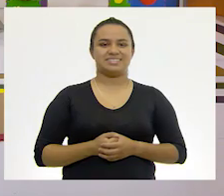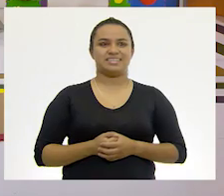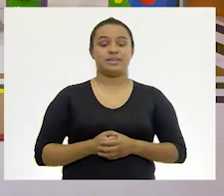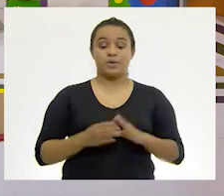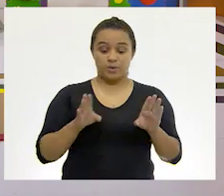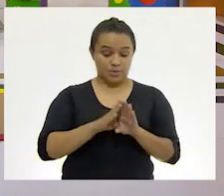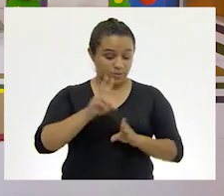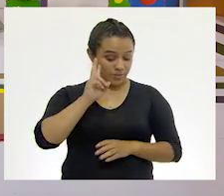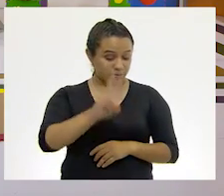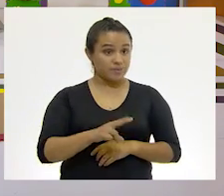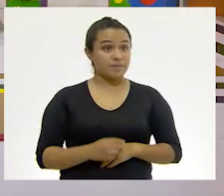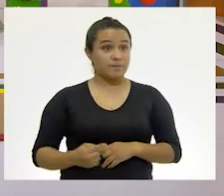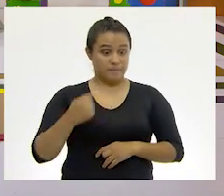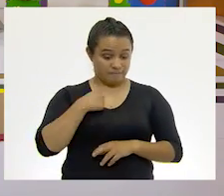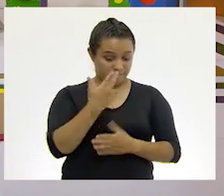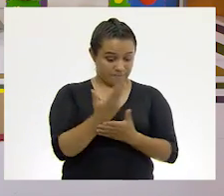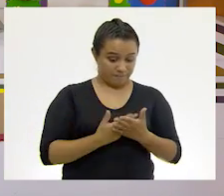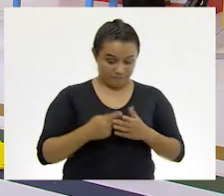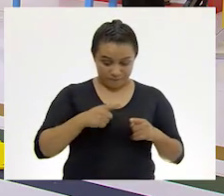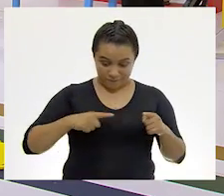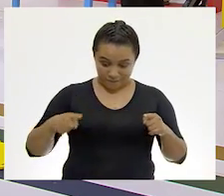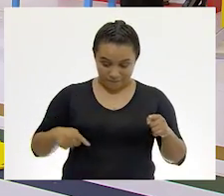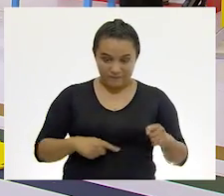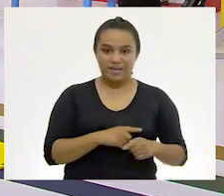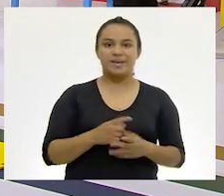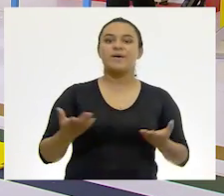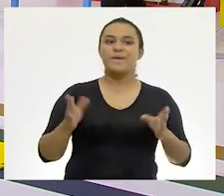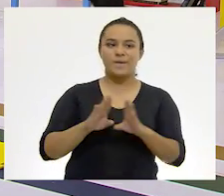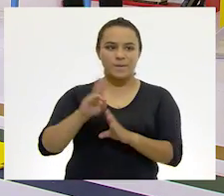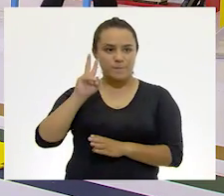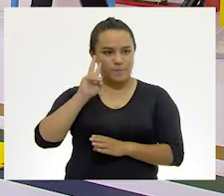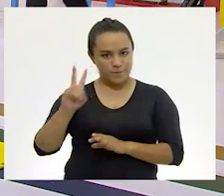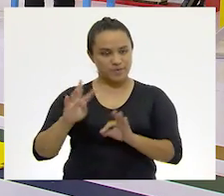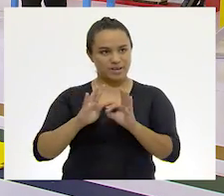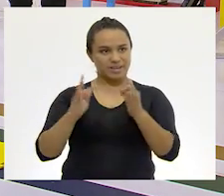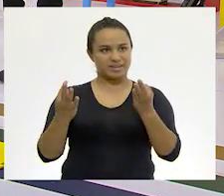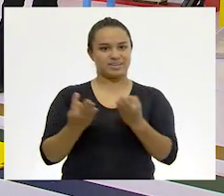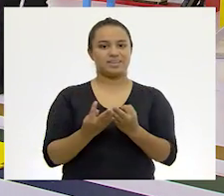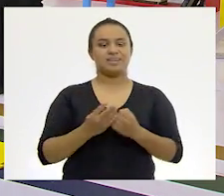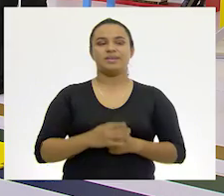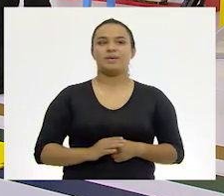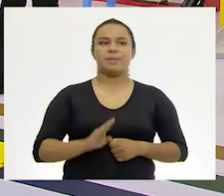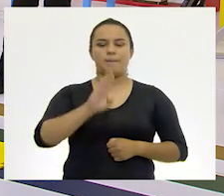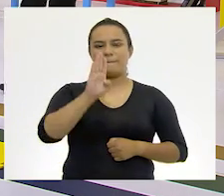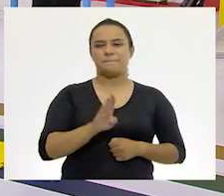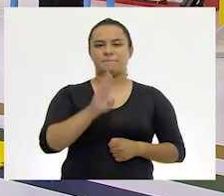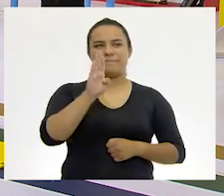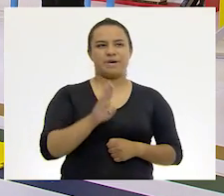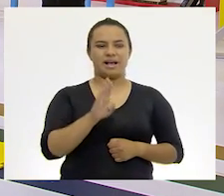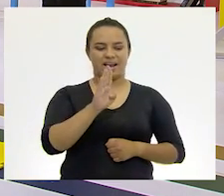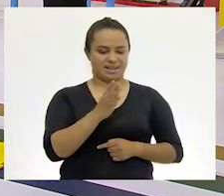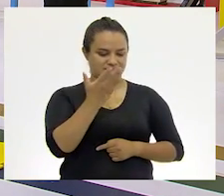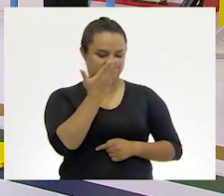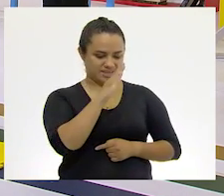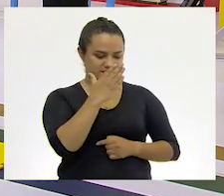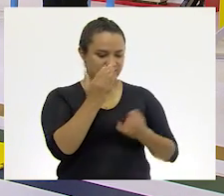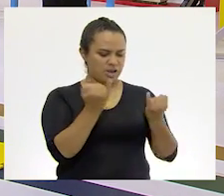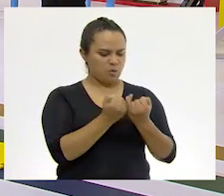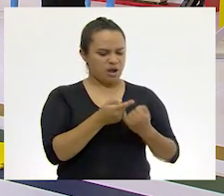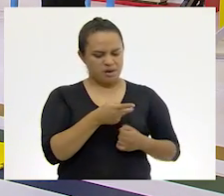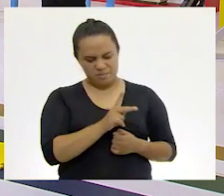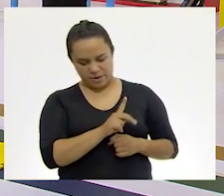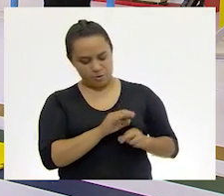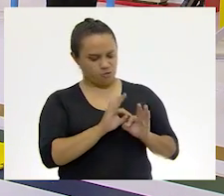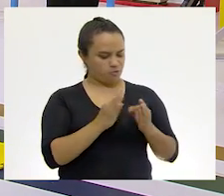¿Cómo la ves? ¡Ah, es mi silueta! ¿Cómo ves la postura? Ay, es como verse en el espejo, pero de otra